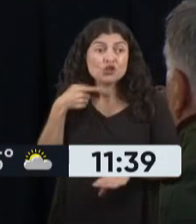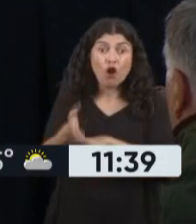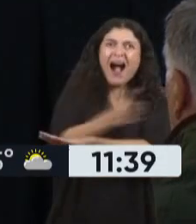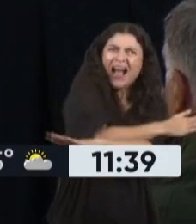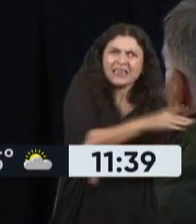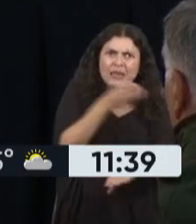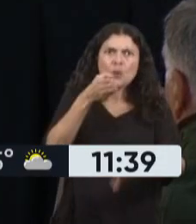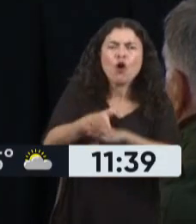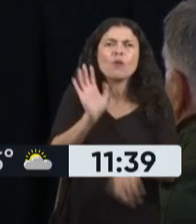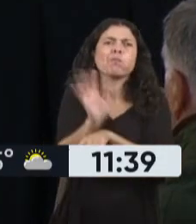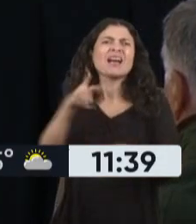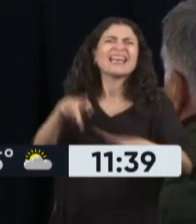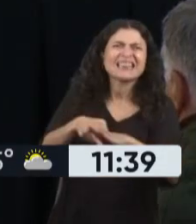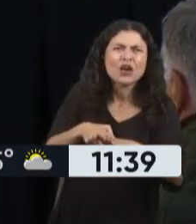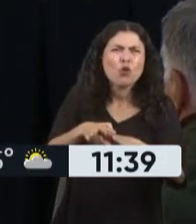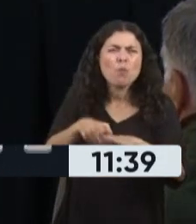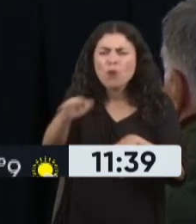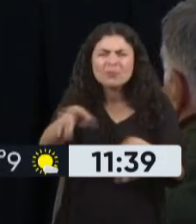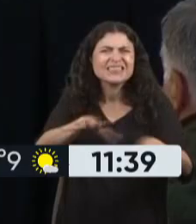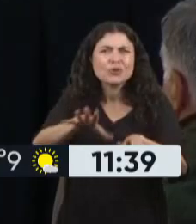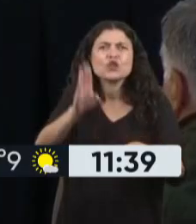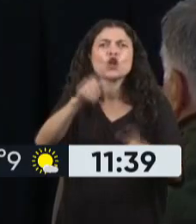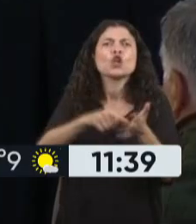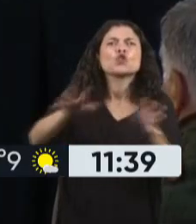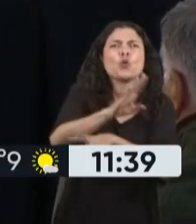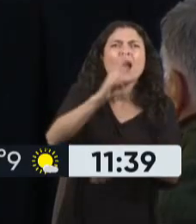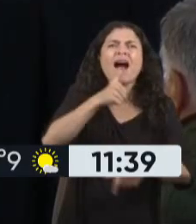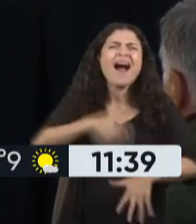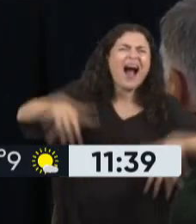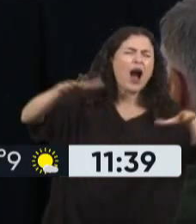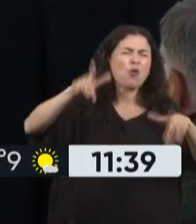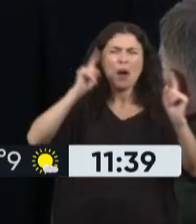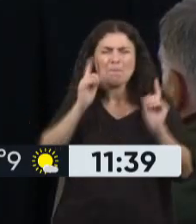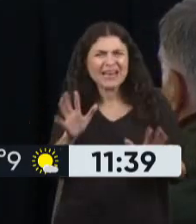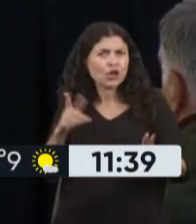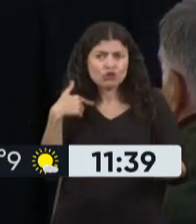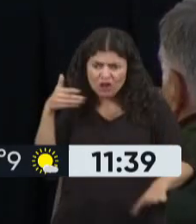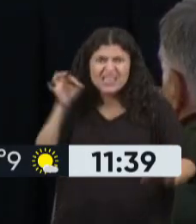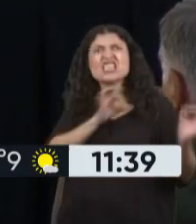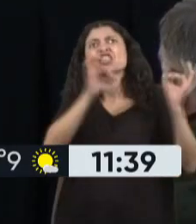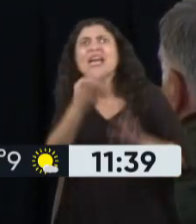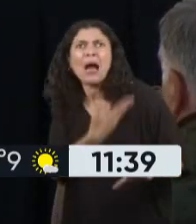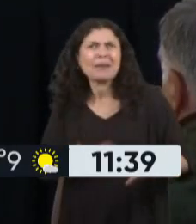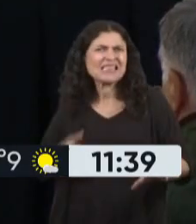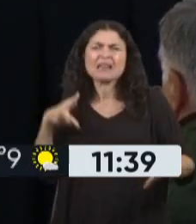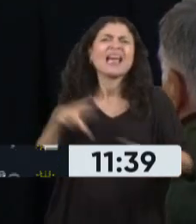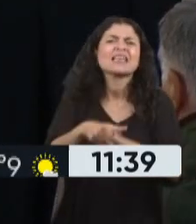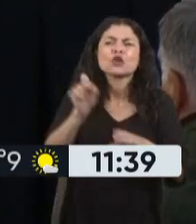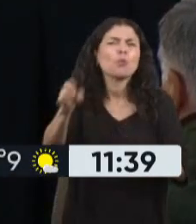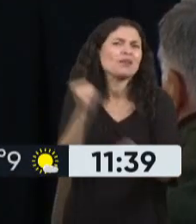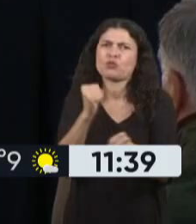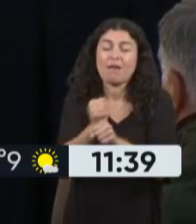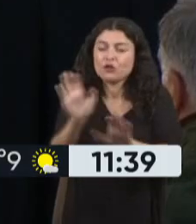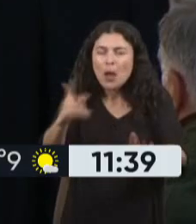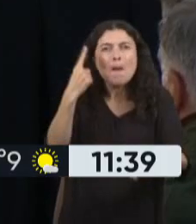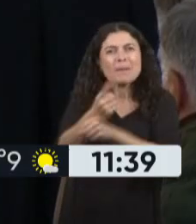estorbando. Hubieran puesto una foto muy linda, pero le hubiéramos hecho perder un montón de tiempo a cada uno de los